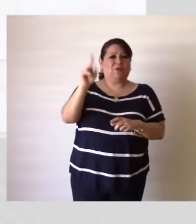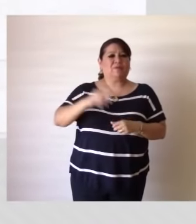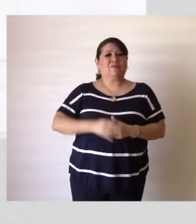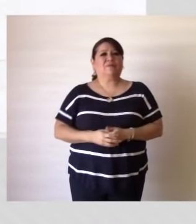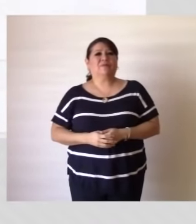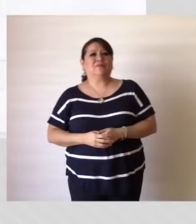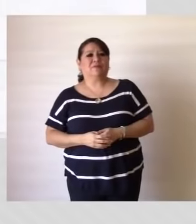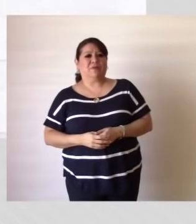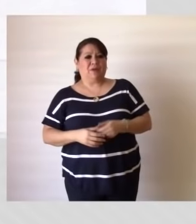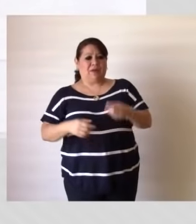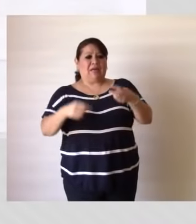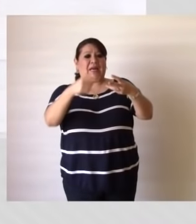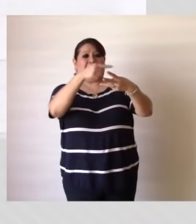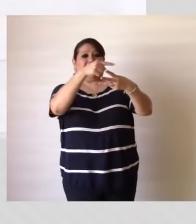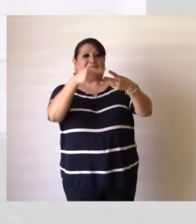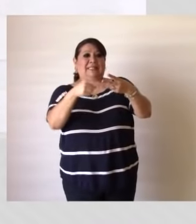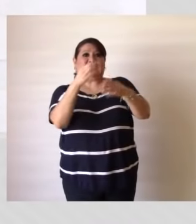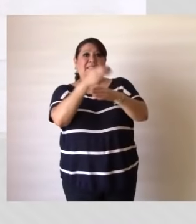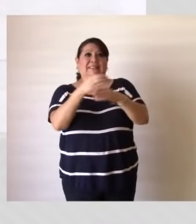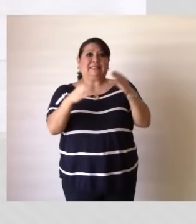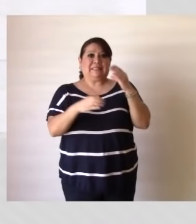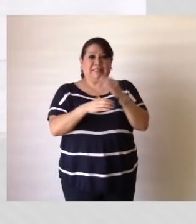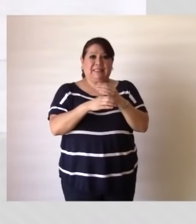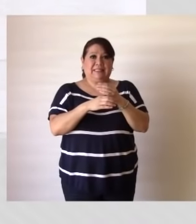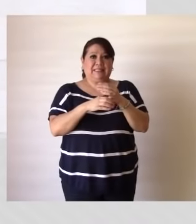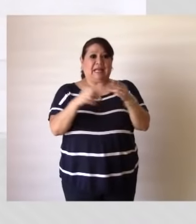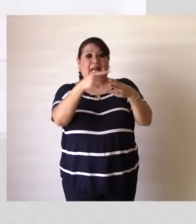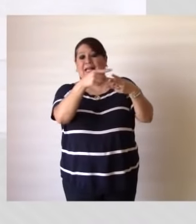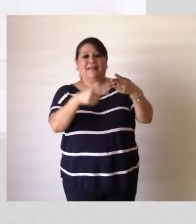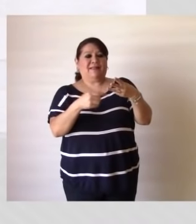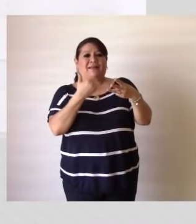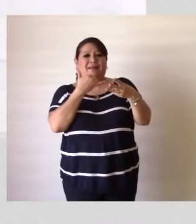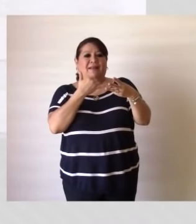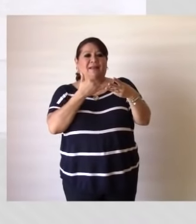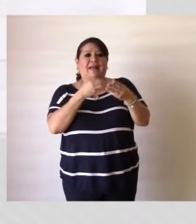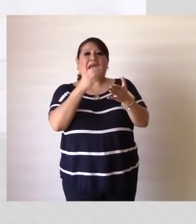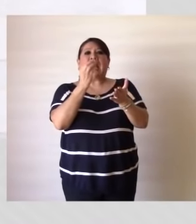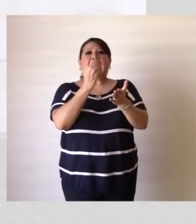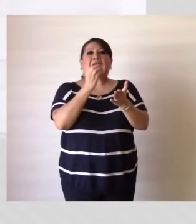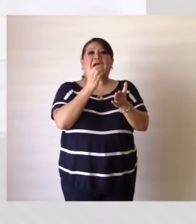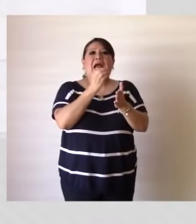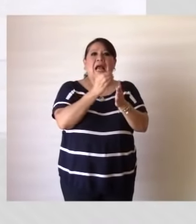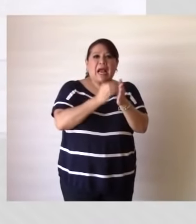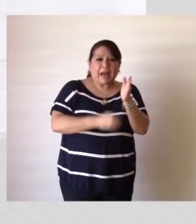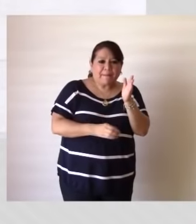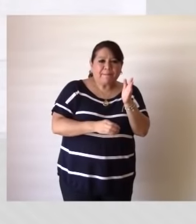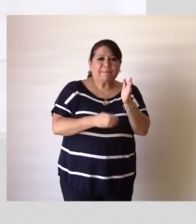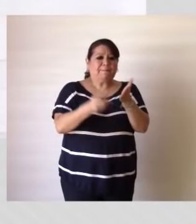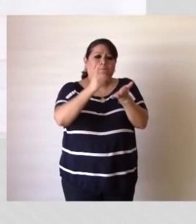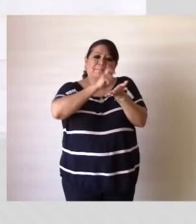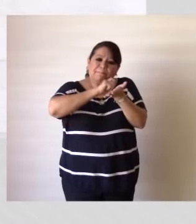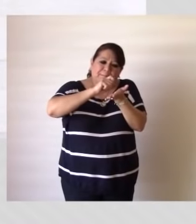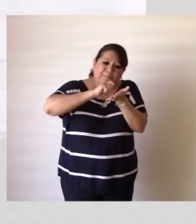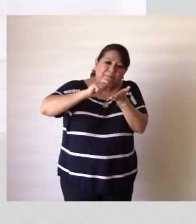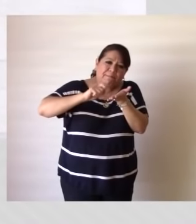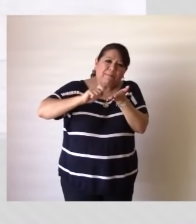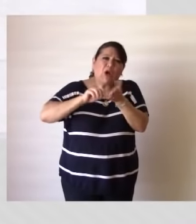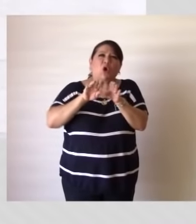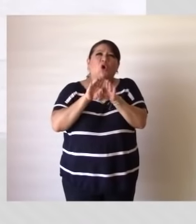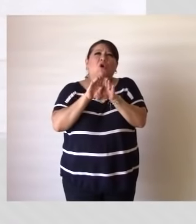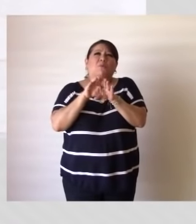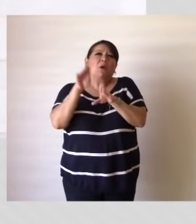cuatro capítulos de malaquías están escritos a través de este estilo literario la